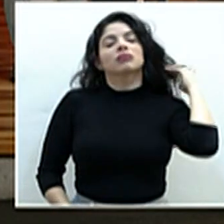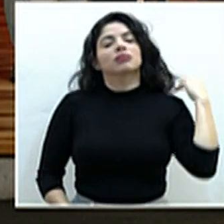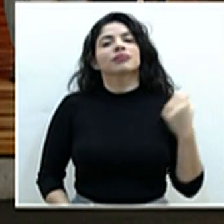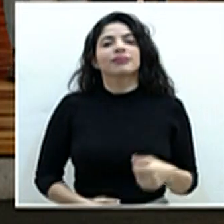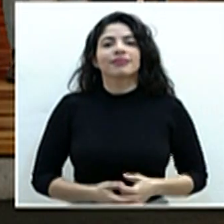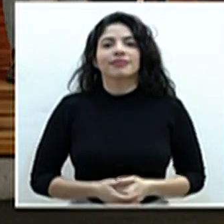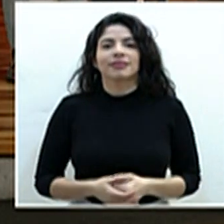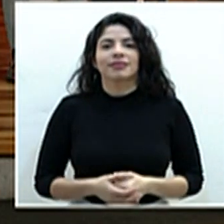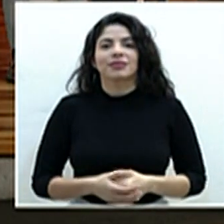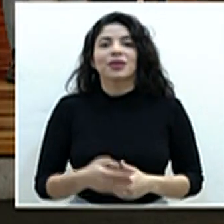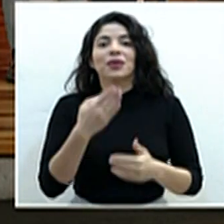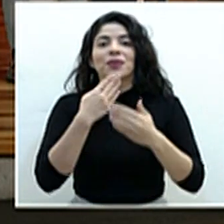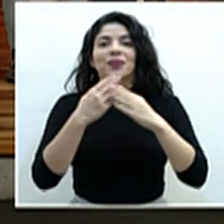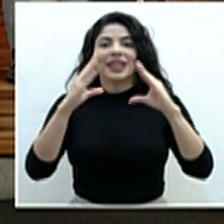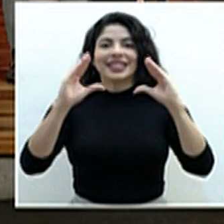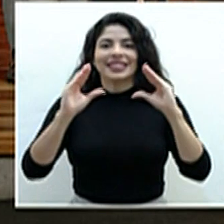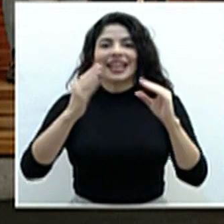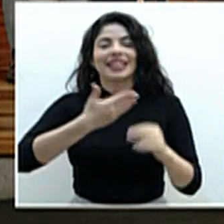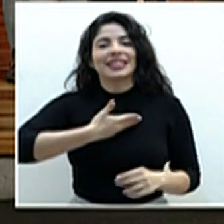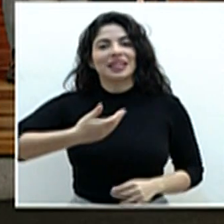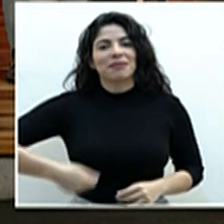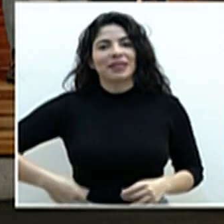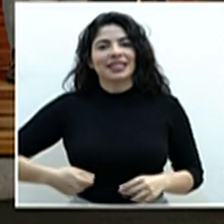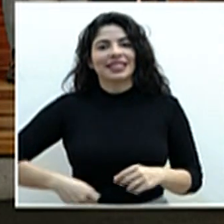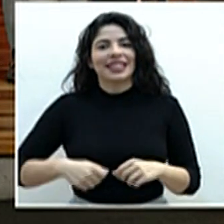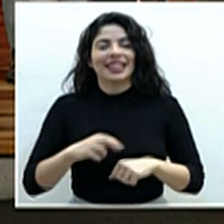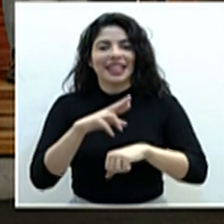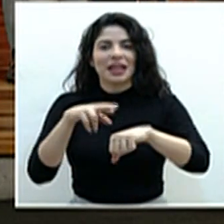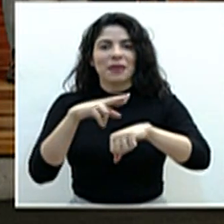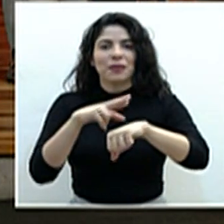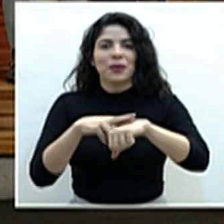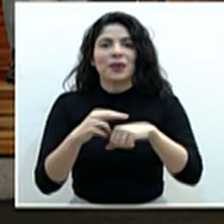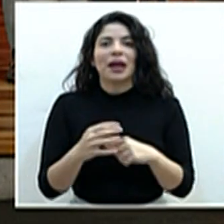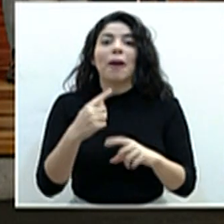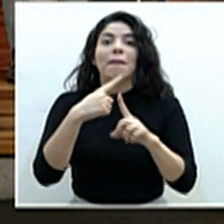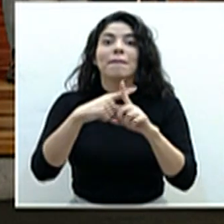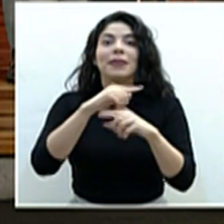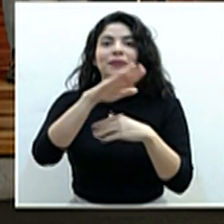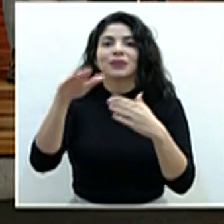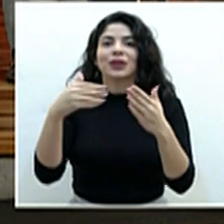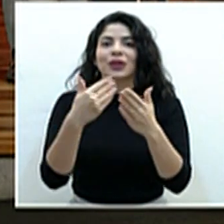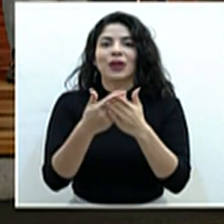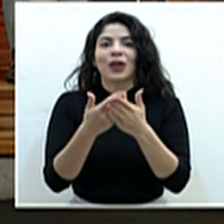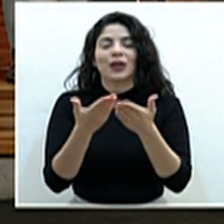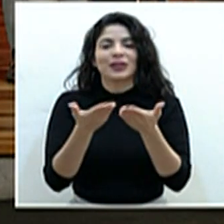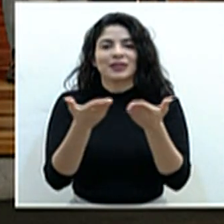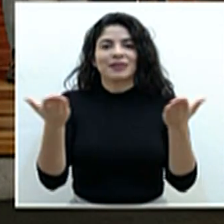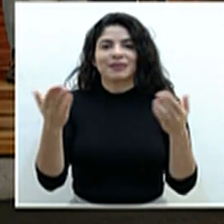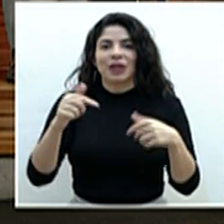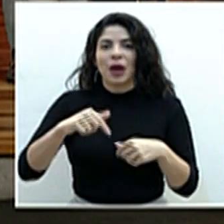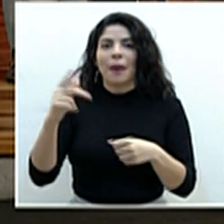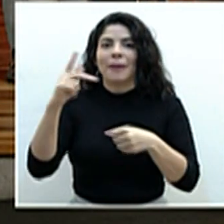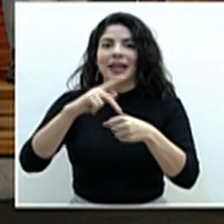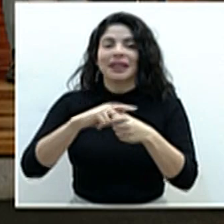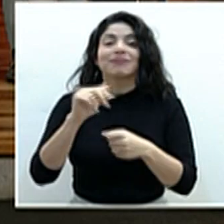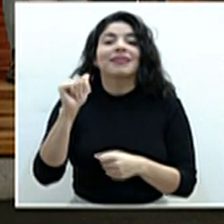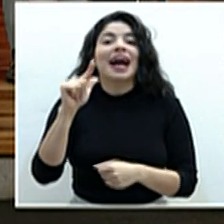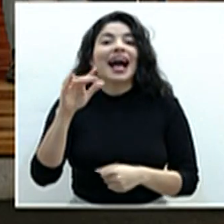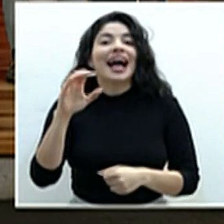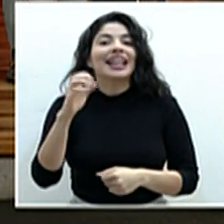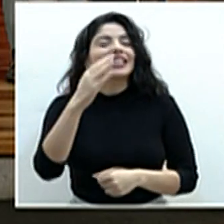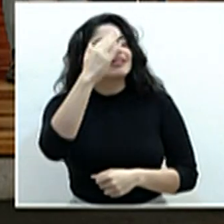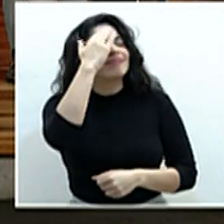Bueno, muy buenas tardes al señor presidente de la República y a todos los que están participando. A doña Alice, un saludo